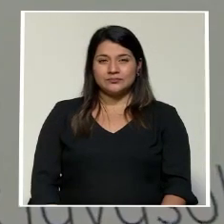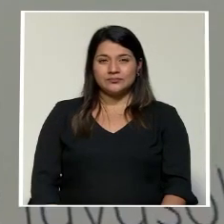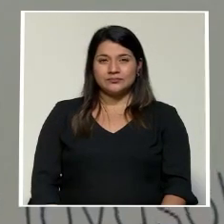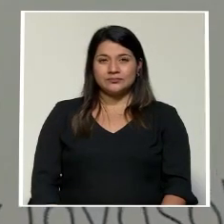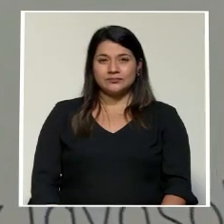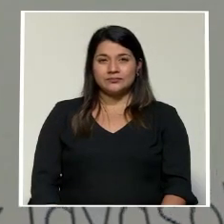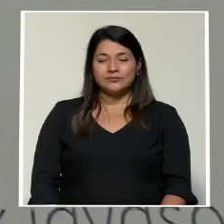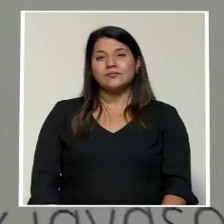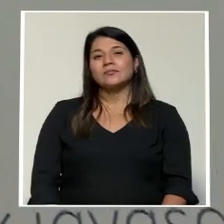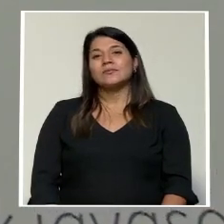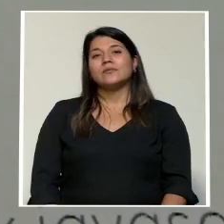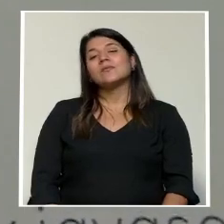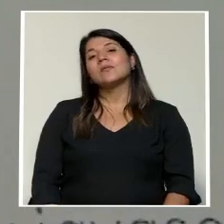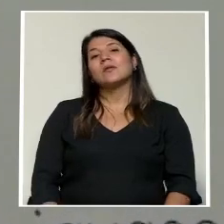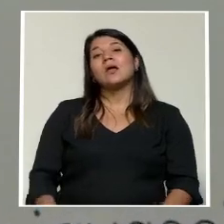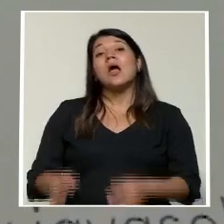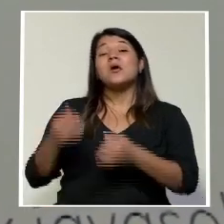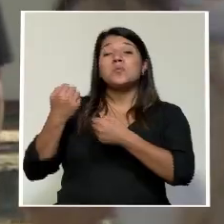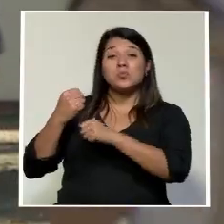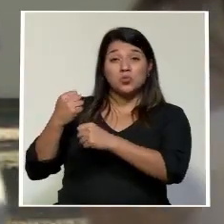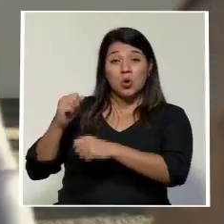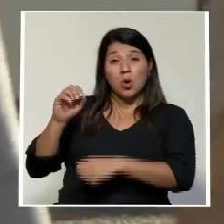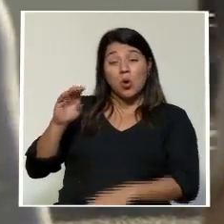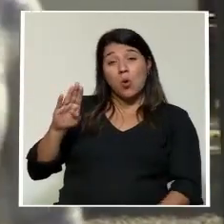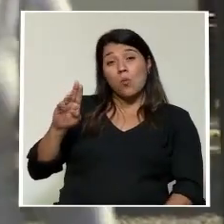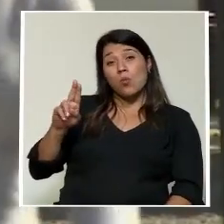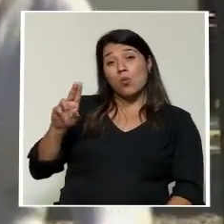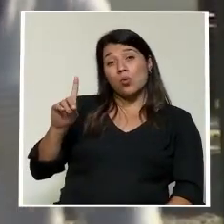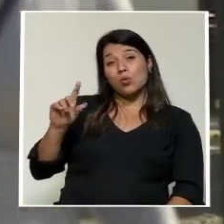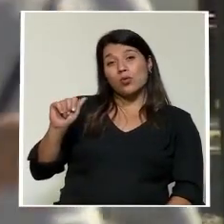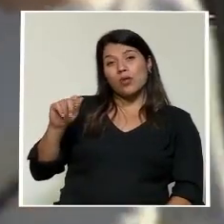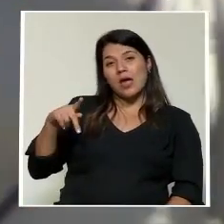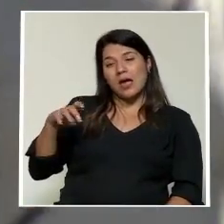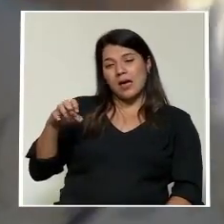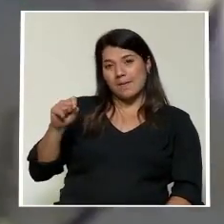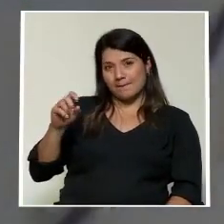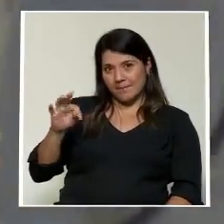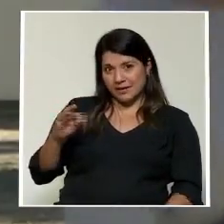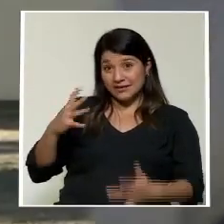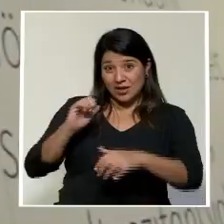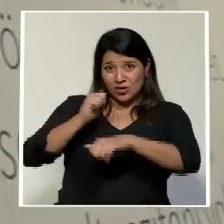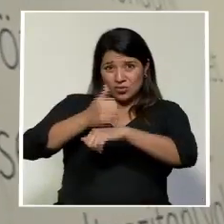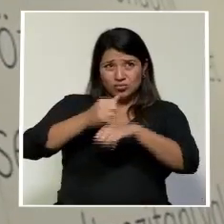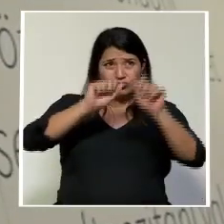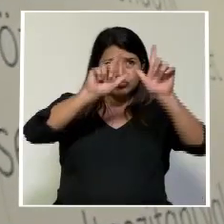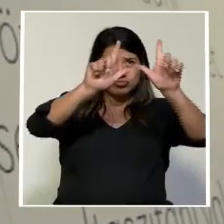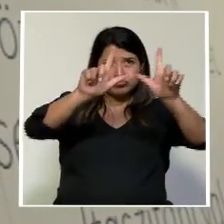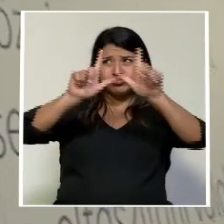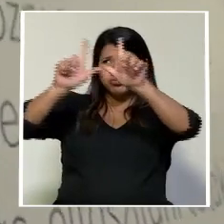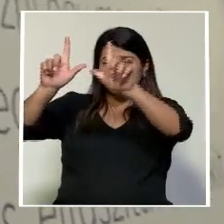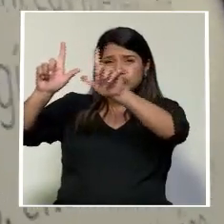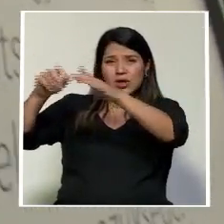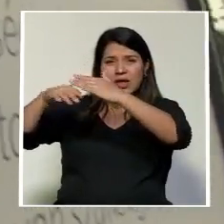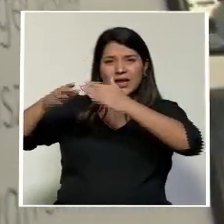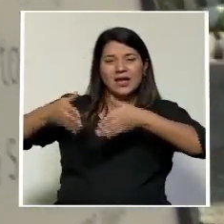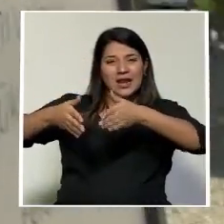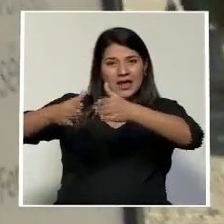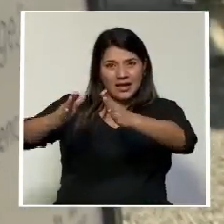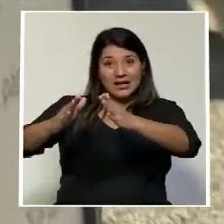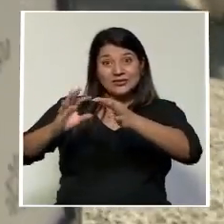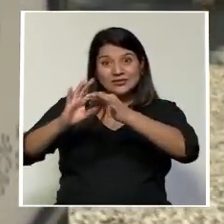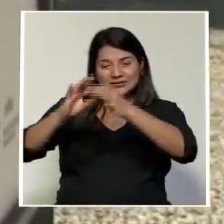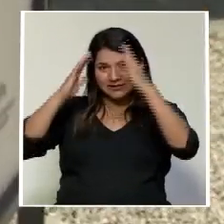el ayuntamiento de Budapest dirigido por la oposición progresista ha colocado carteles en las calles con citas de Francisco